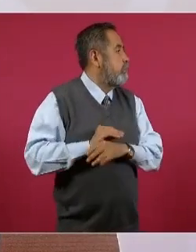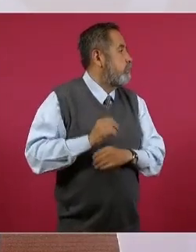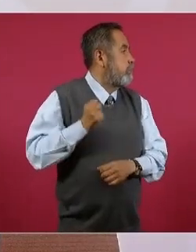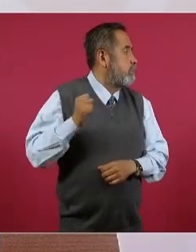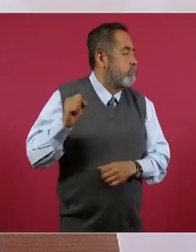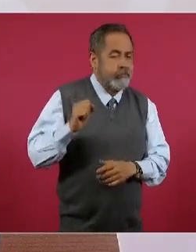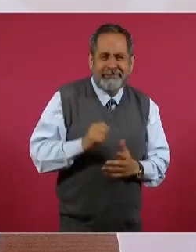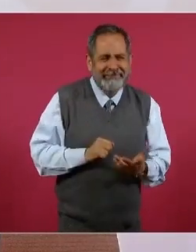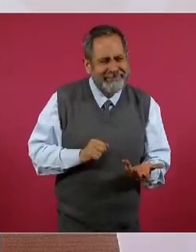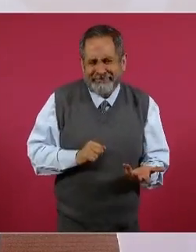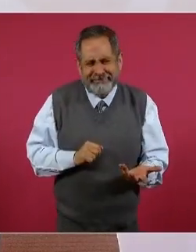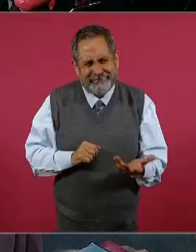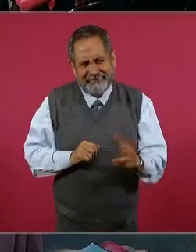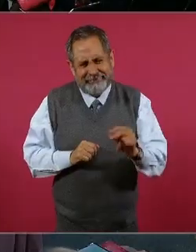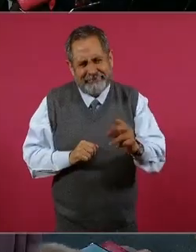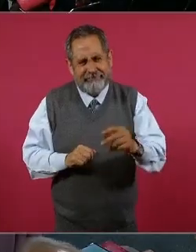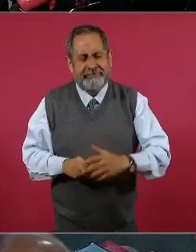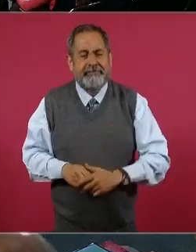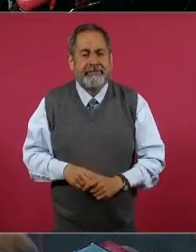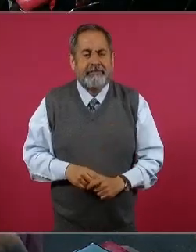Yo les comentaba que